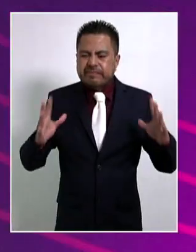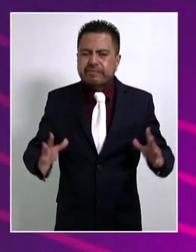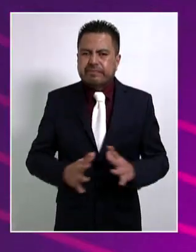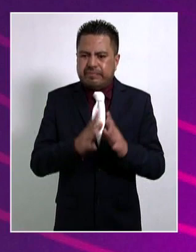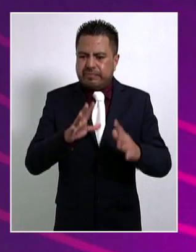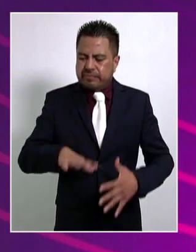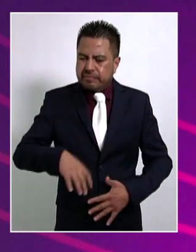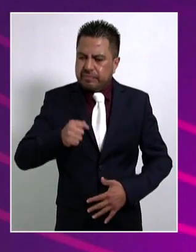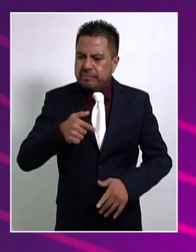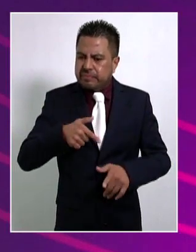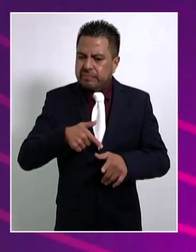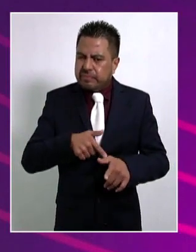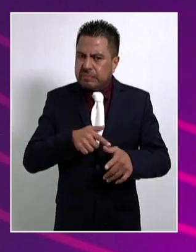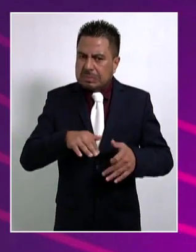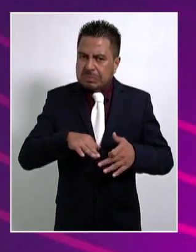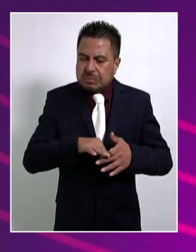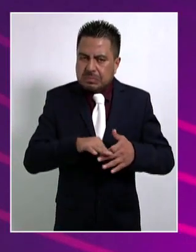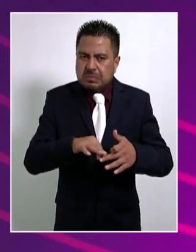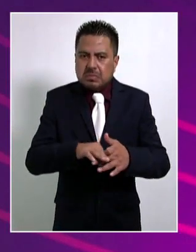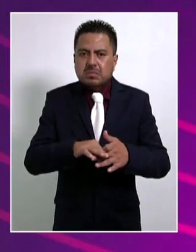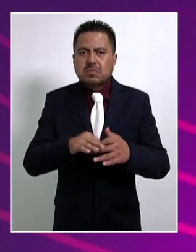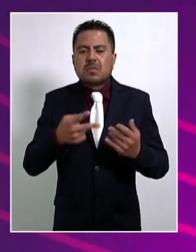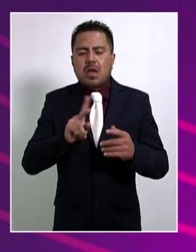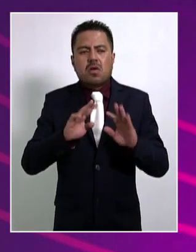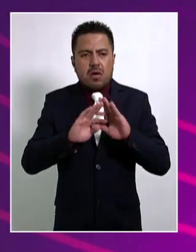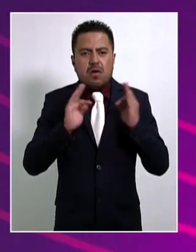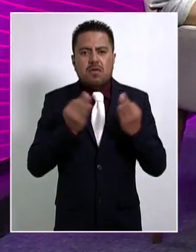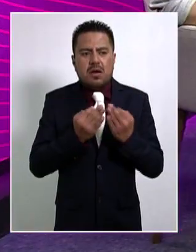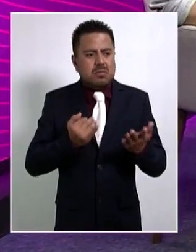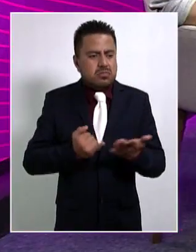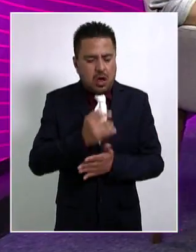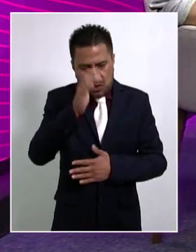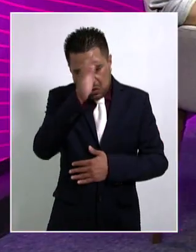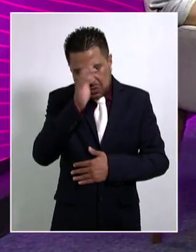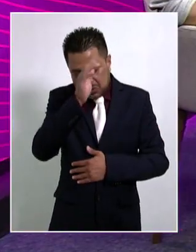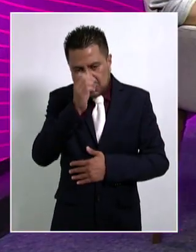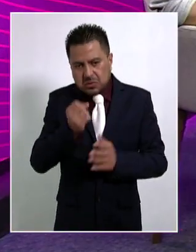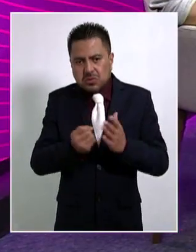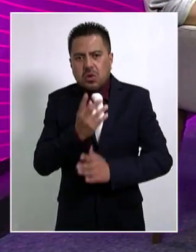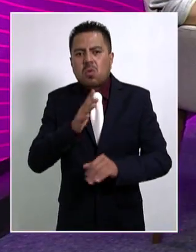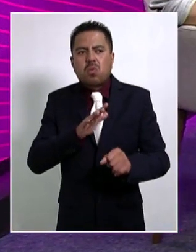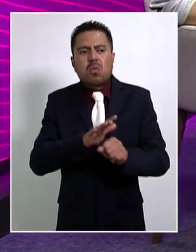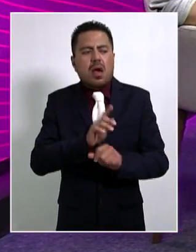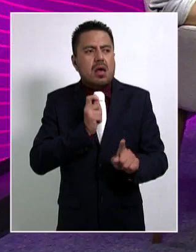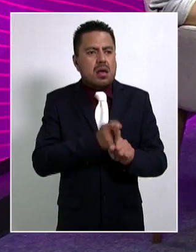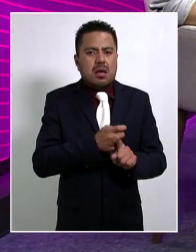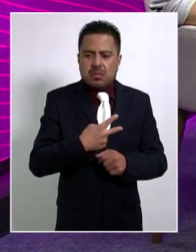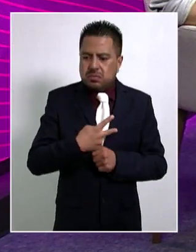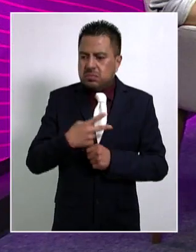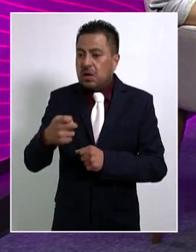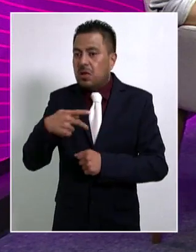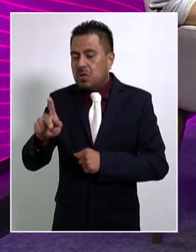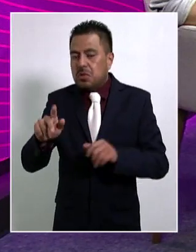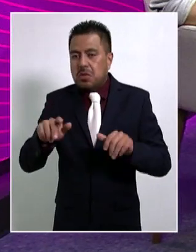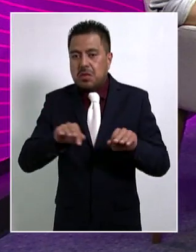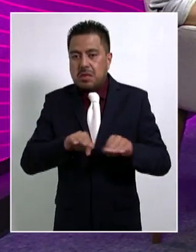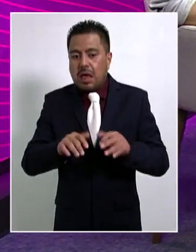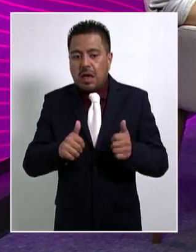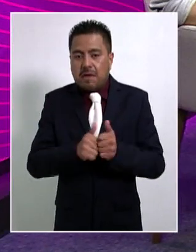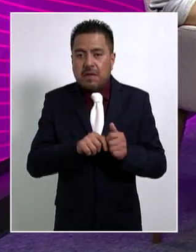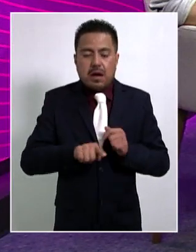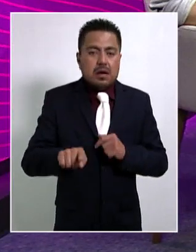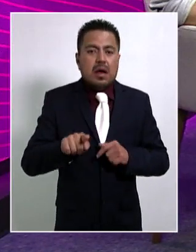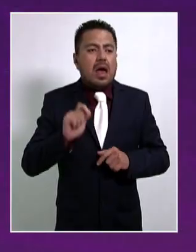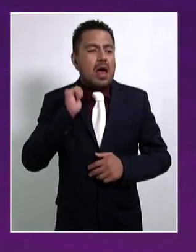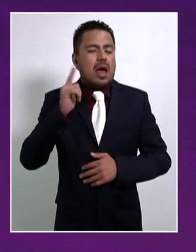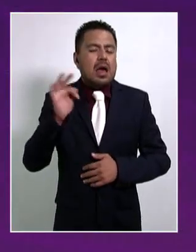¿no? Constante, pero también con una forma y una toma de conciencia de la cual nos está invitando con su trabajo, ¿no? Hay